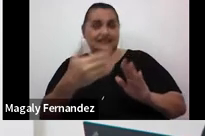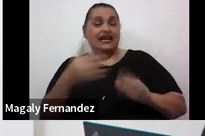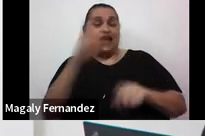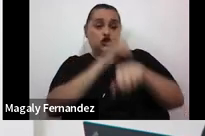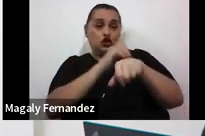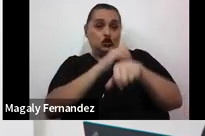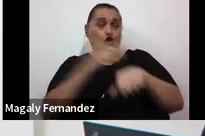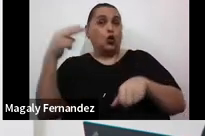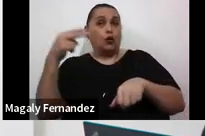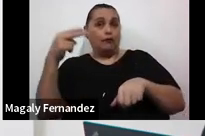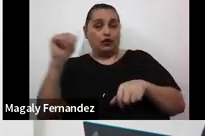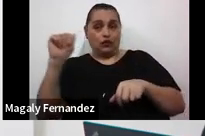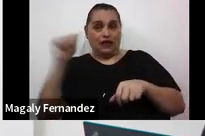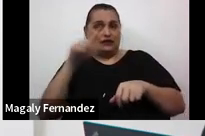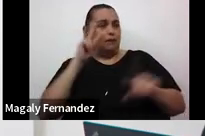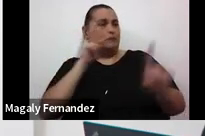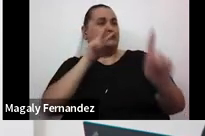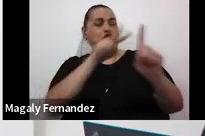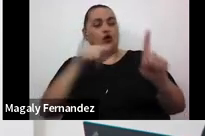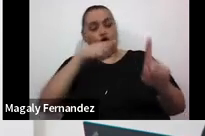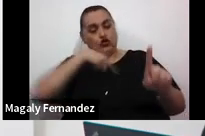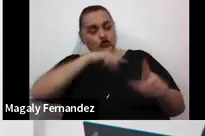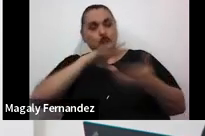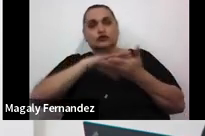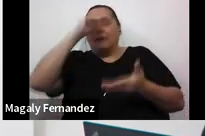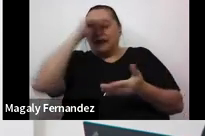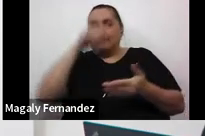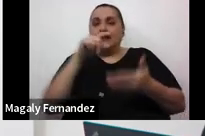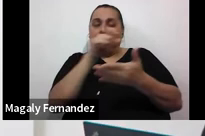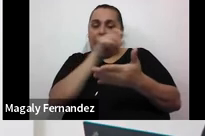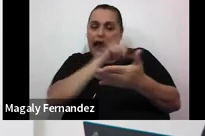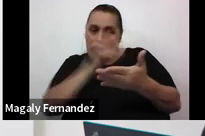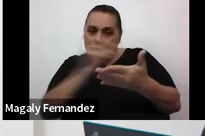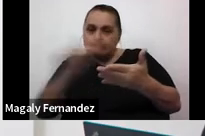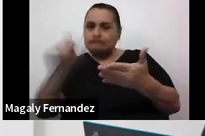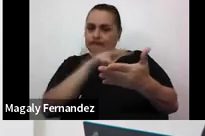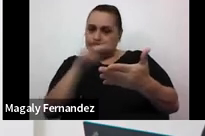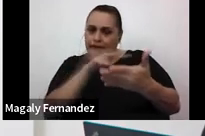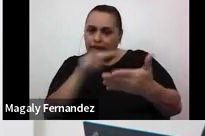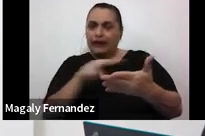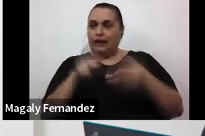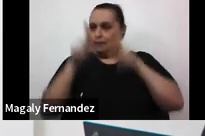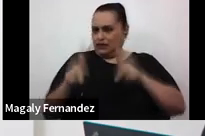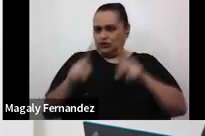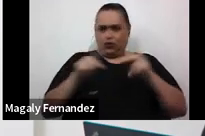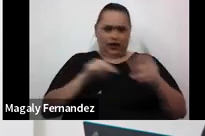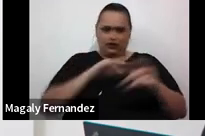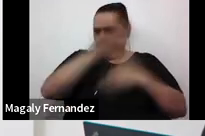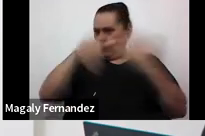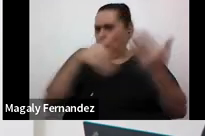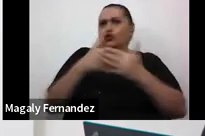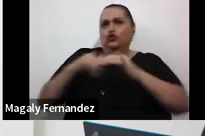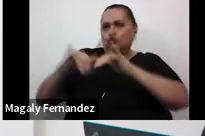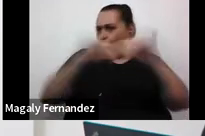tenía la visión de que nosotros aprendiéramos a leer a escribir ser personas y como todo y